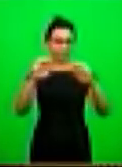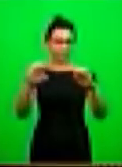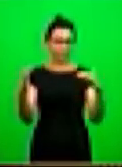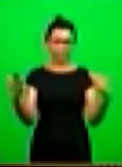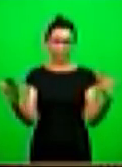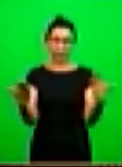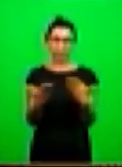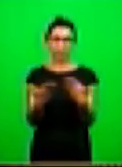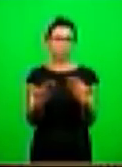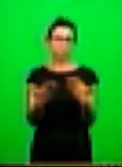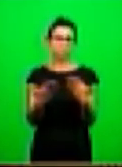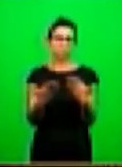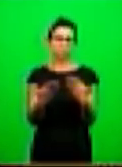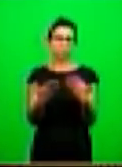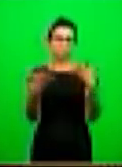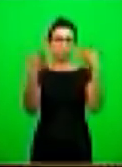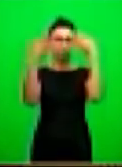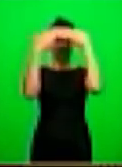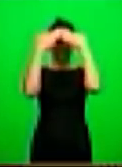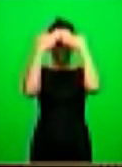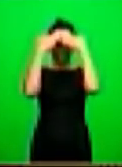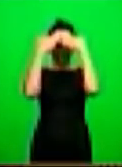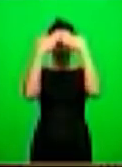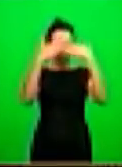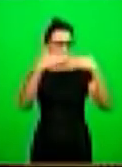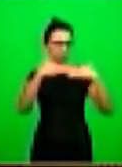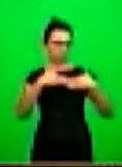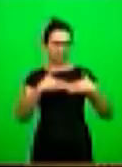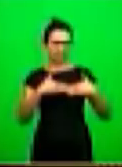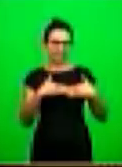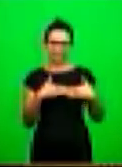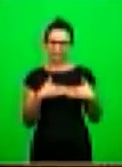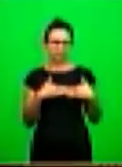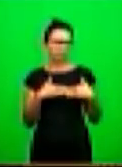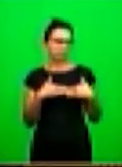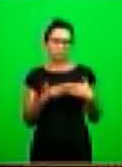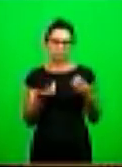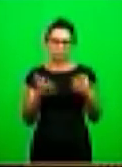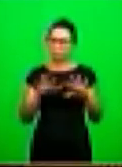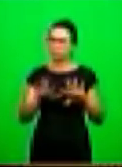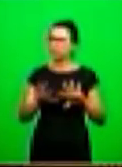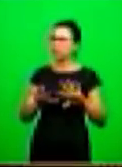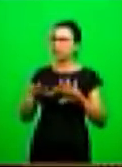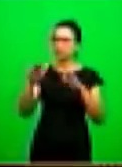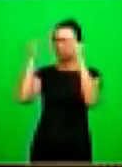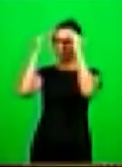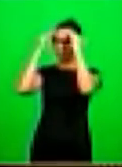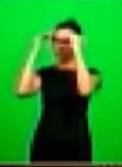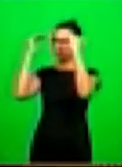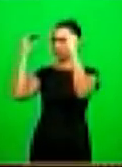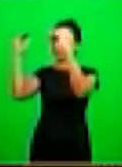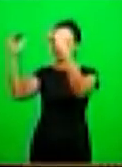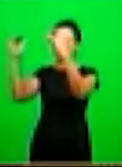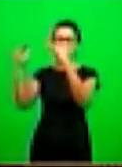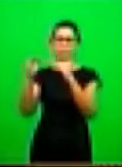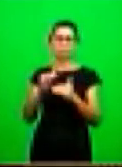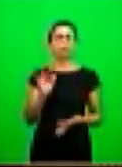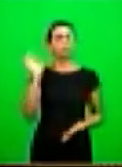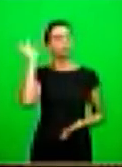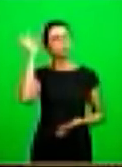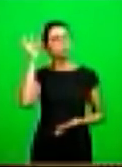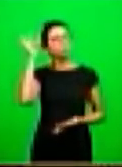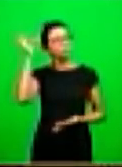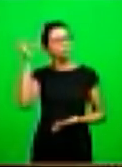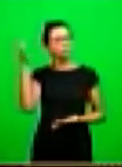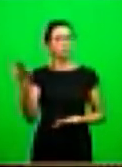días está con los oídos cerrados. El hombre cerró los oídos, no quiere escuchar más a Dios. Ahora está